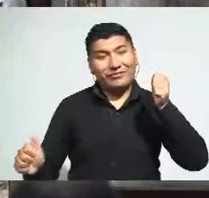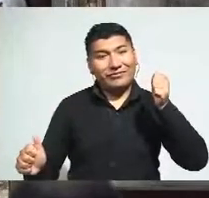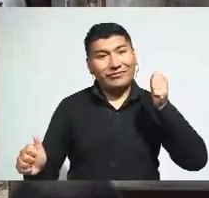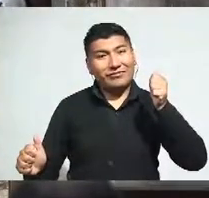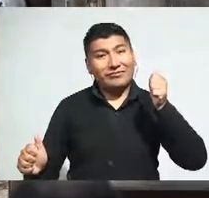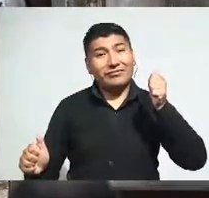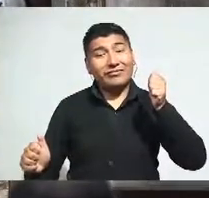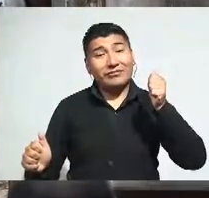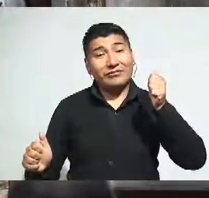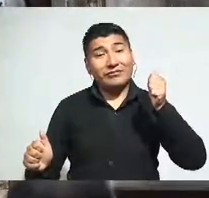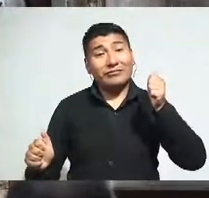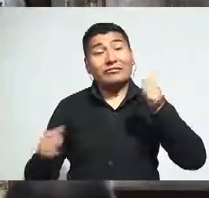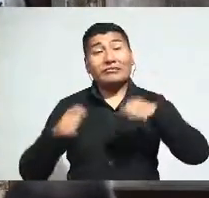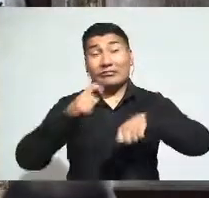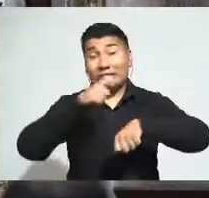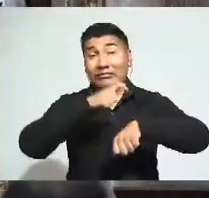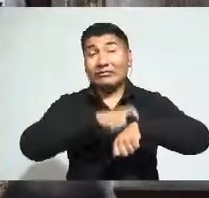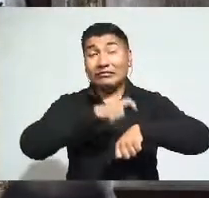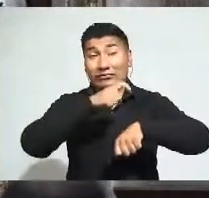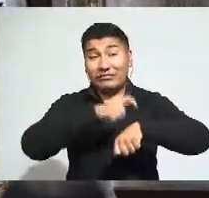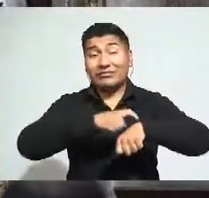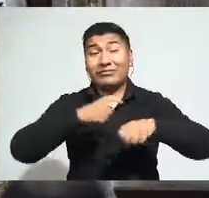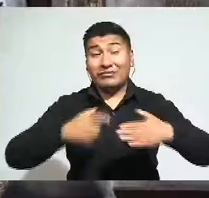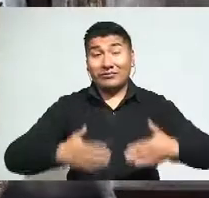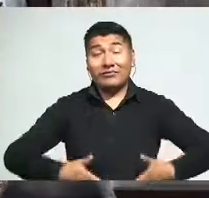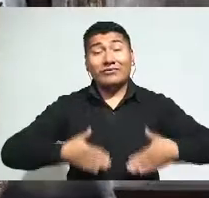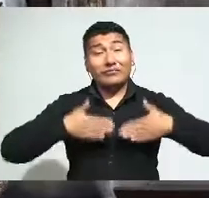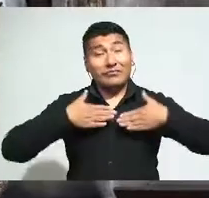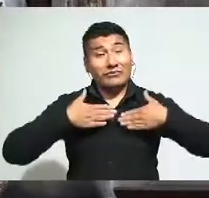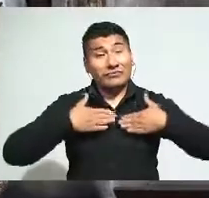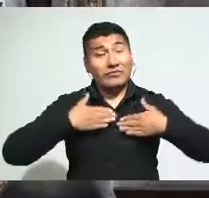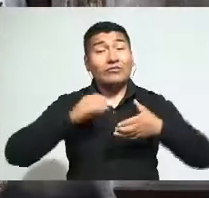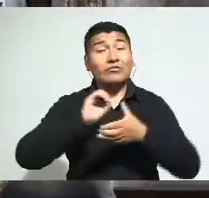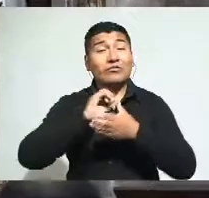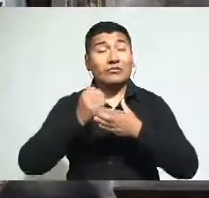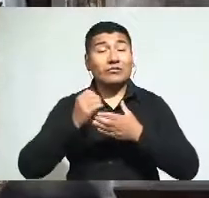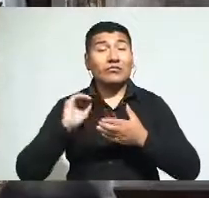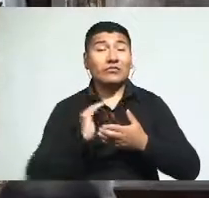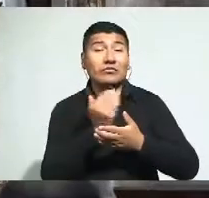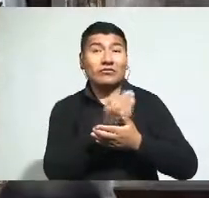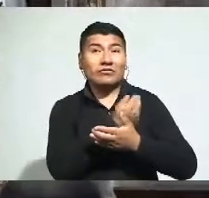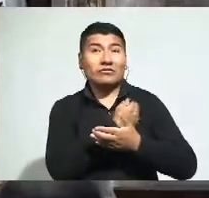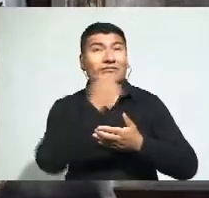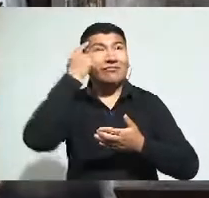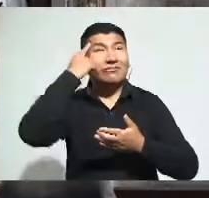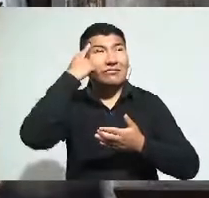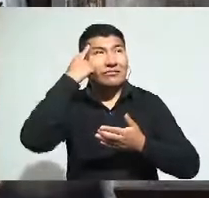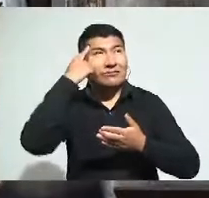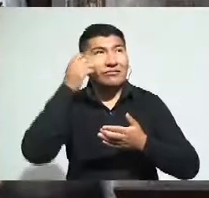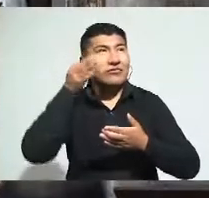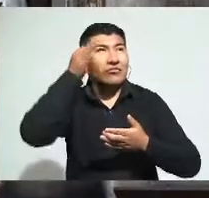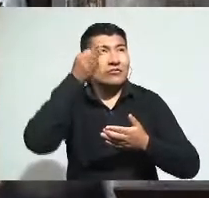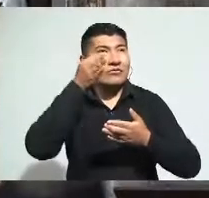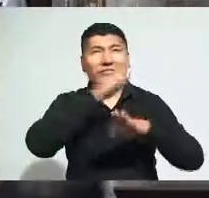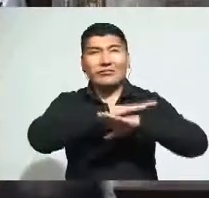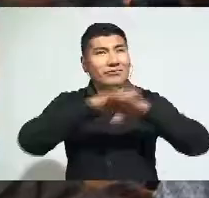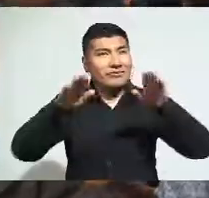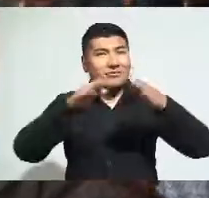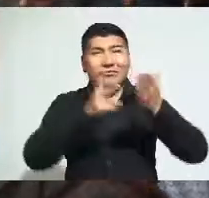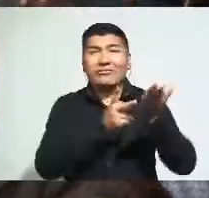frente a las circunstancias de la vida o ante nuestras expectativas no cumplidas